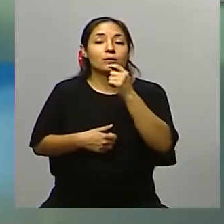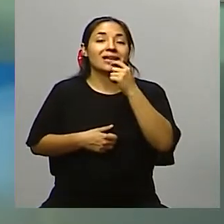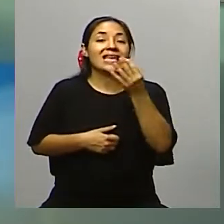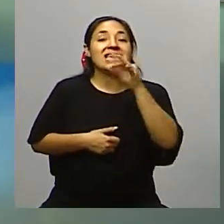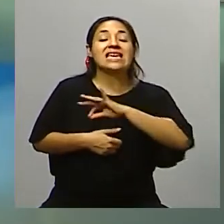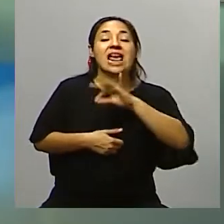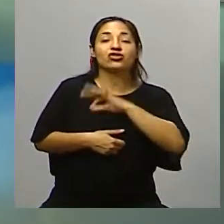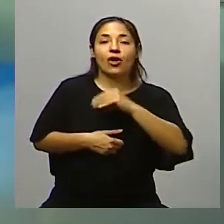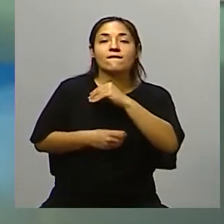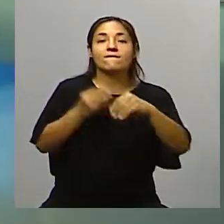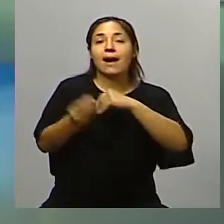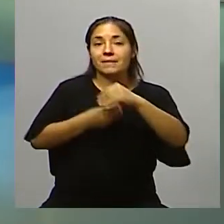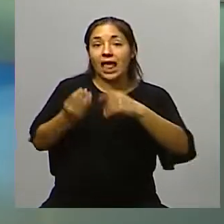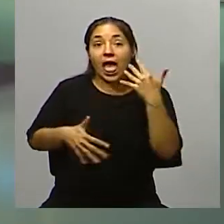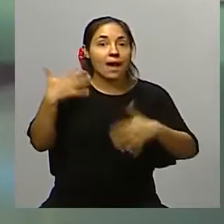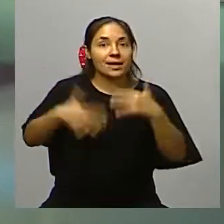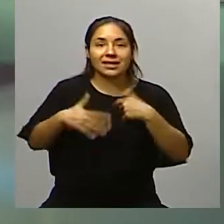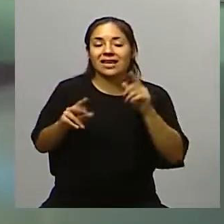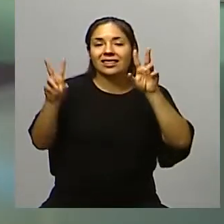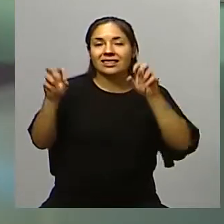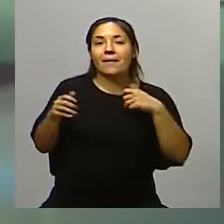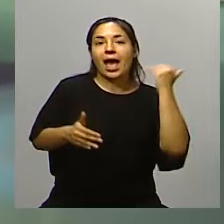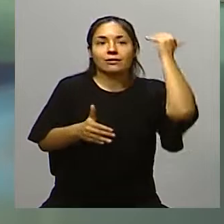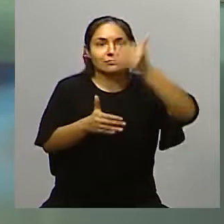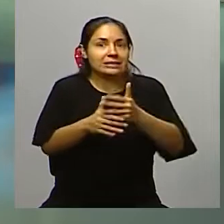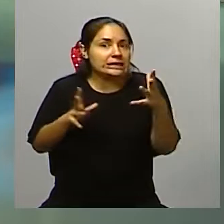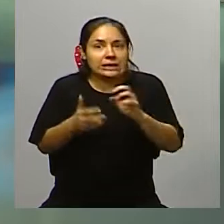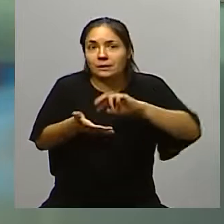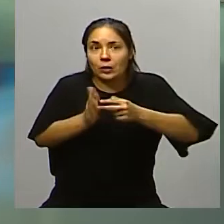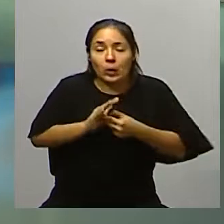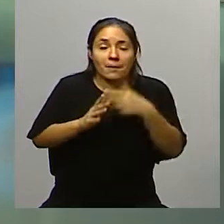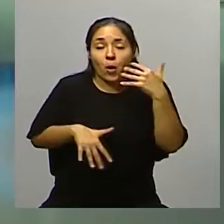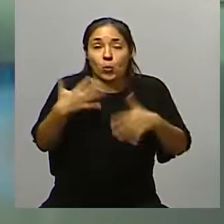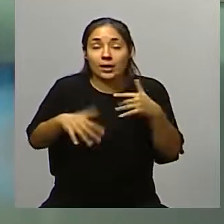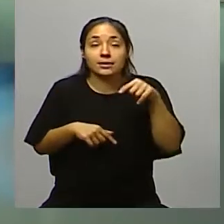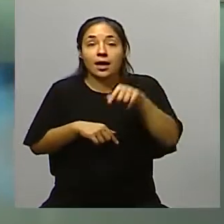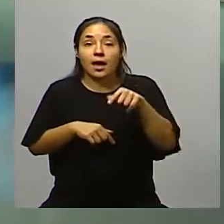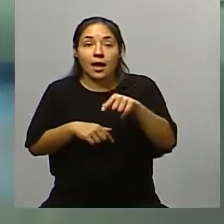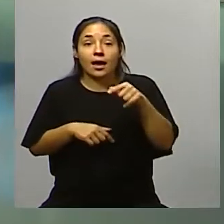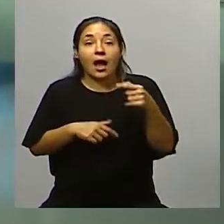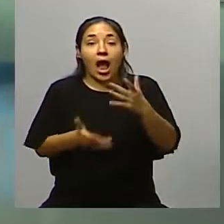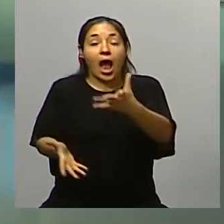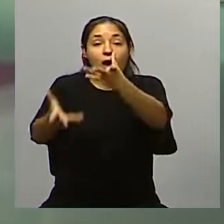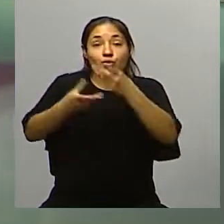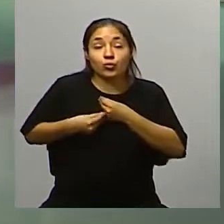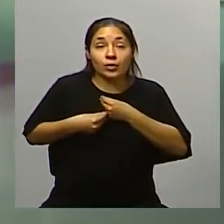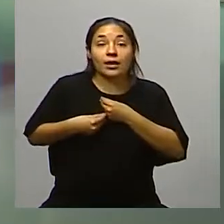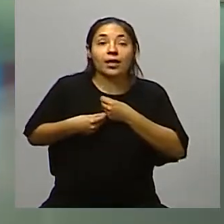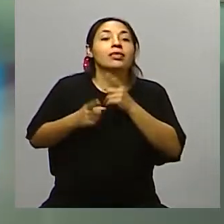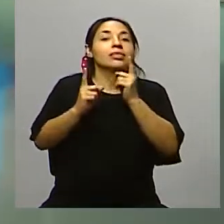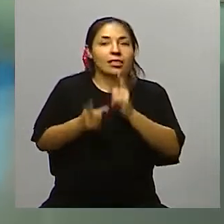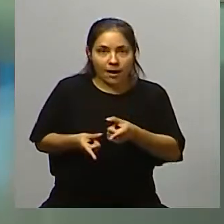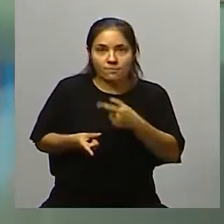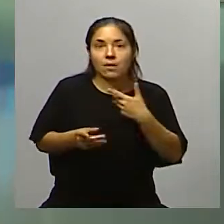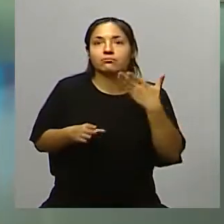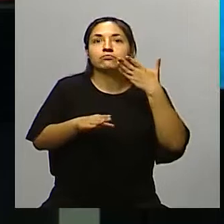emergencia, en ese, hablemos del momento de cuarentena y de mayor crisis, quienes percibían el ingreso familiar de emergencia tal vez también iban a consumir,